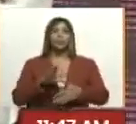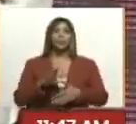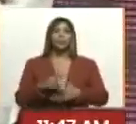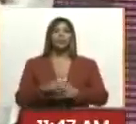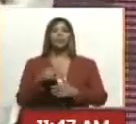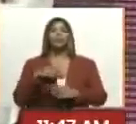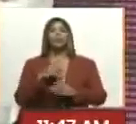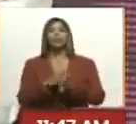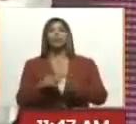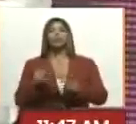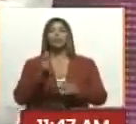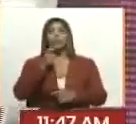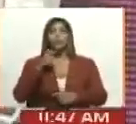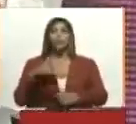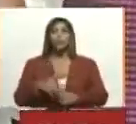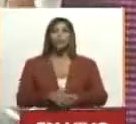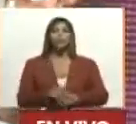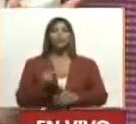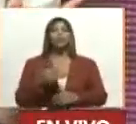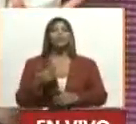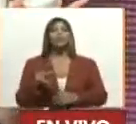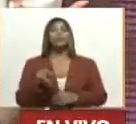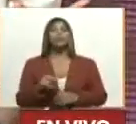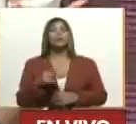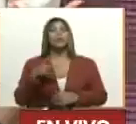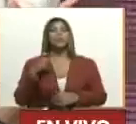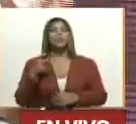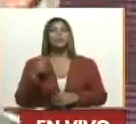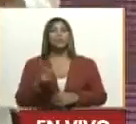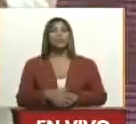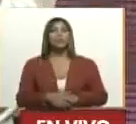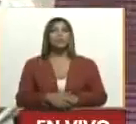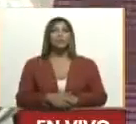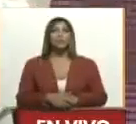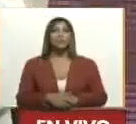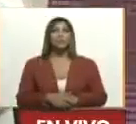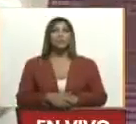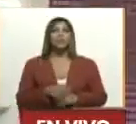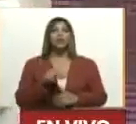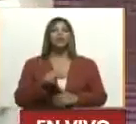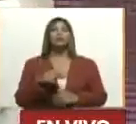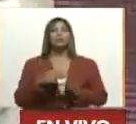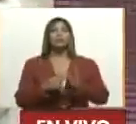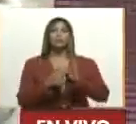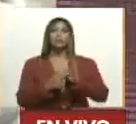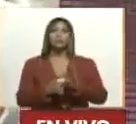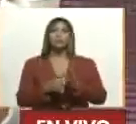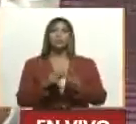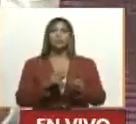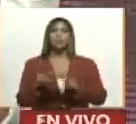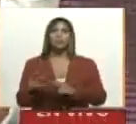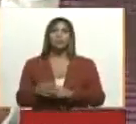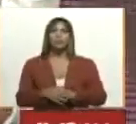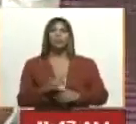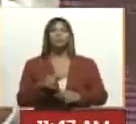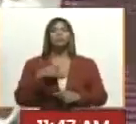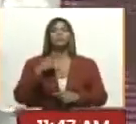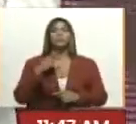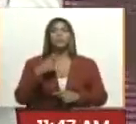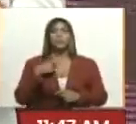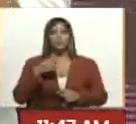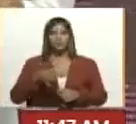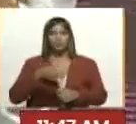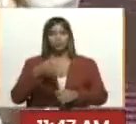los derechos de los pueblos. Importante además porque escuchábamos precisamente en ese sonido que presentaba el equipo de producción al diplomático Alex